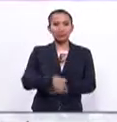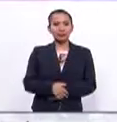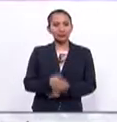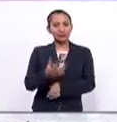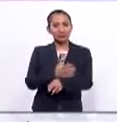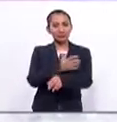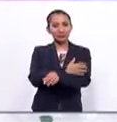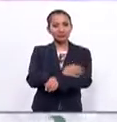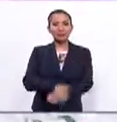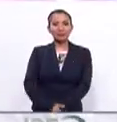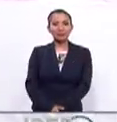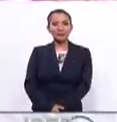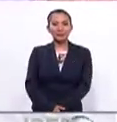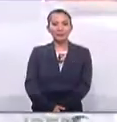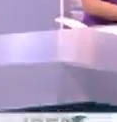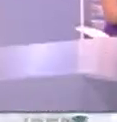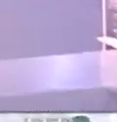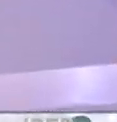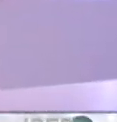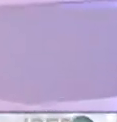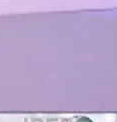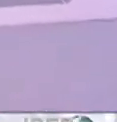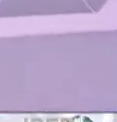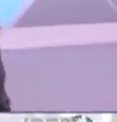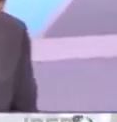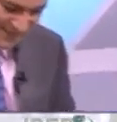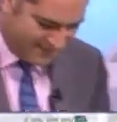México. Acompáñenos.